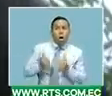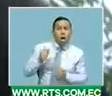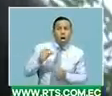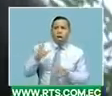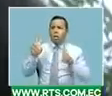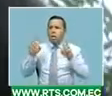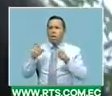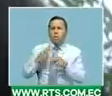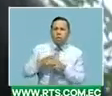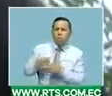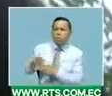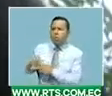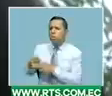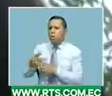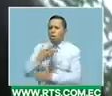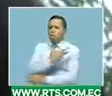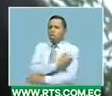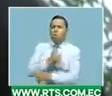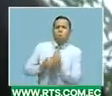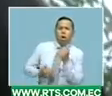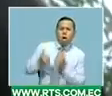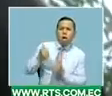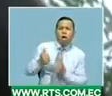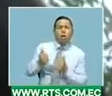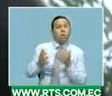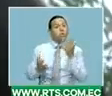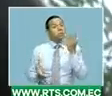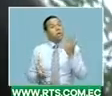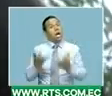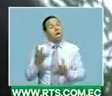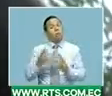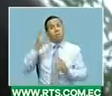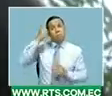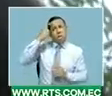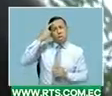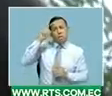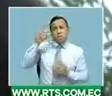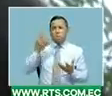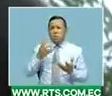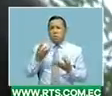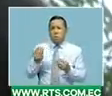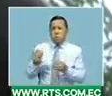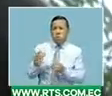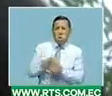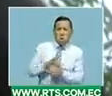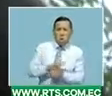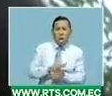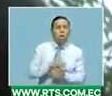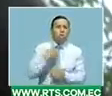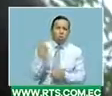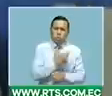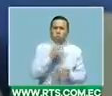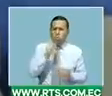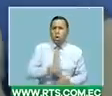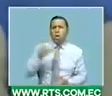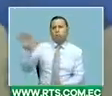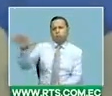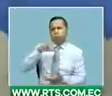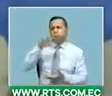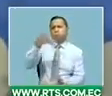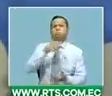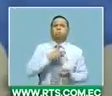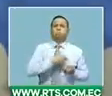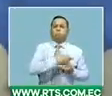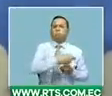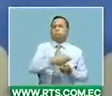hay la necesidad, si es que las coberturas no se llegan a cumplir desde la autoridad sanitaria, la academia pueda plantear alguna estrategia. En ese sentido, para